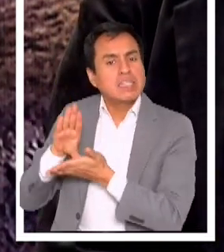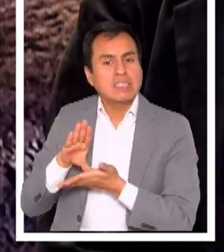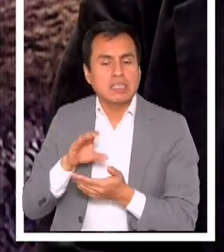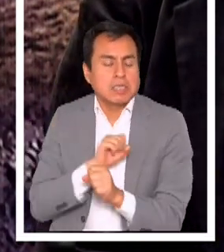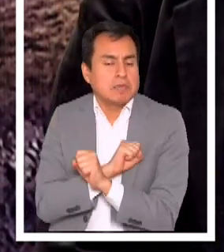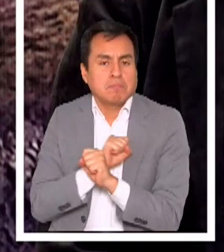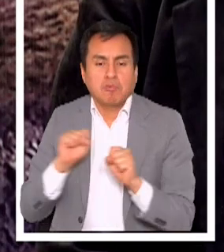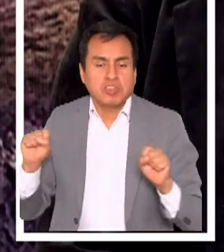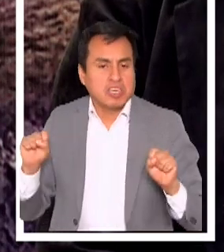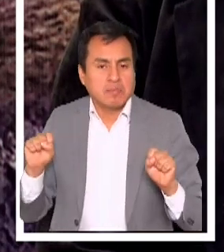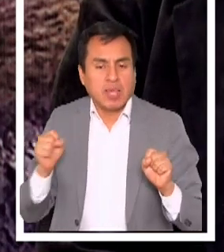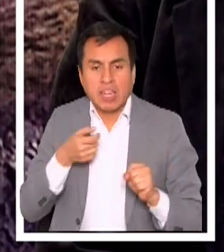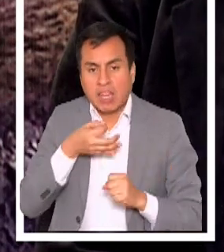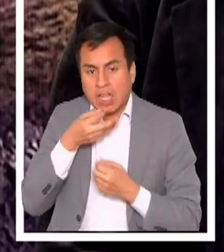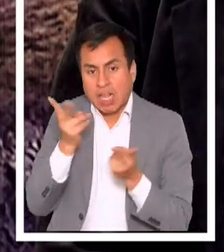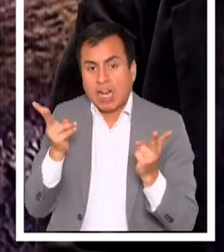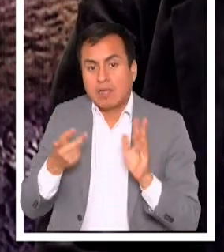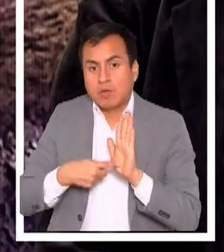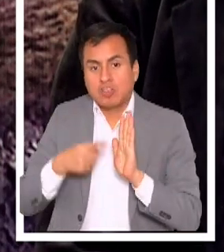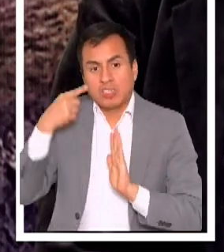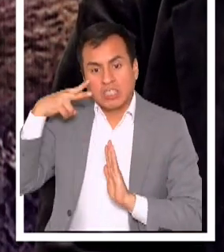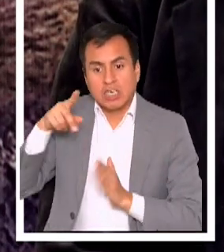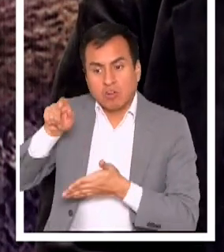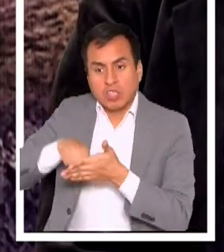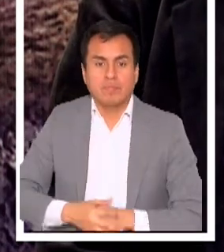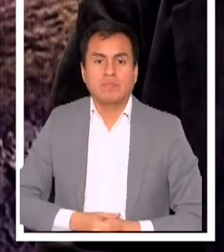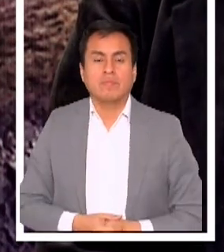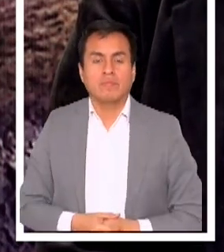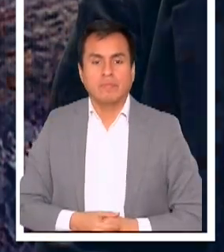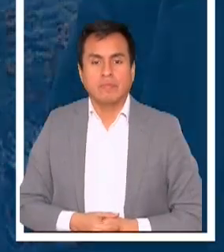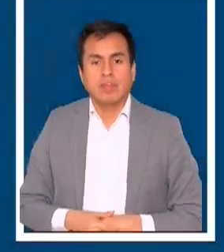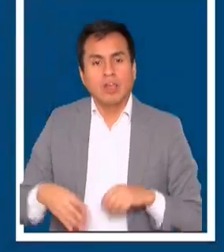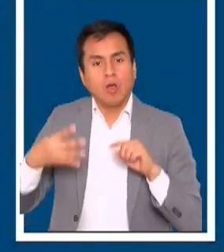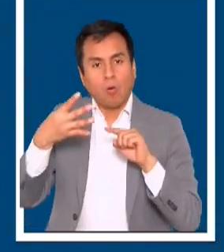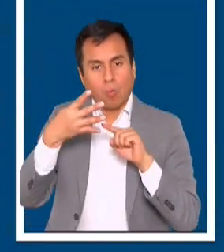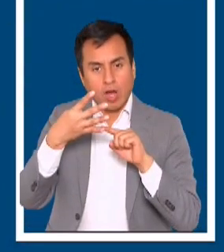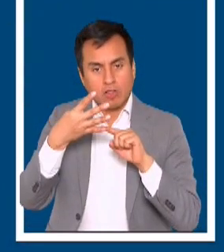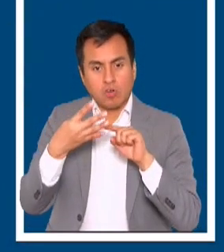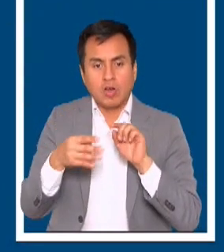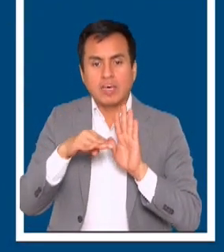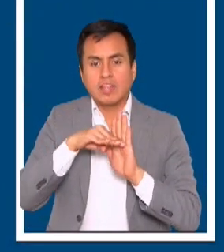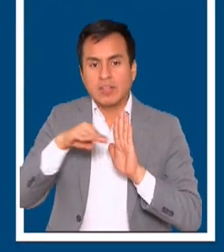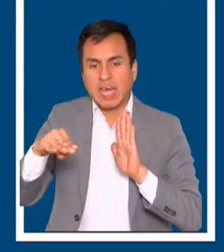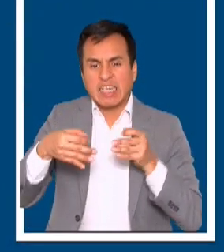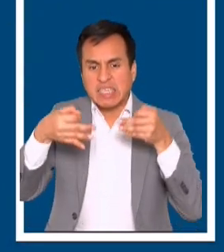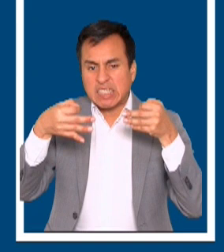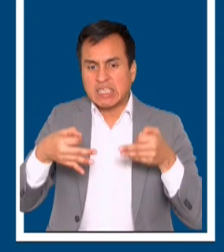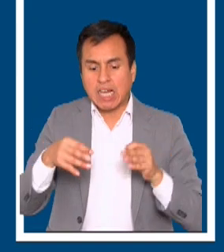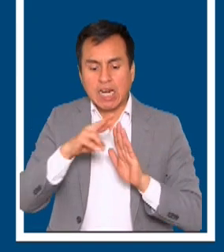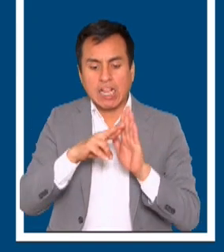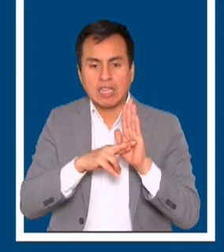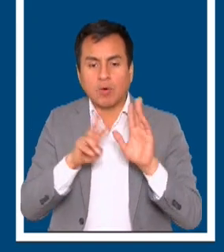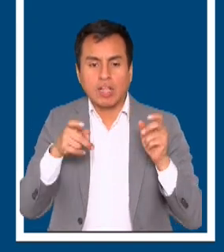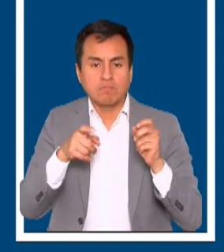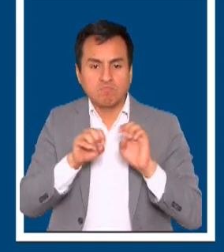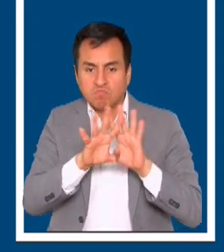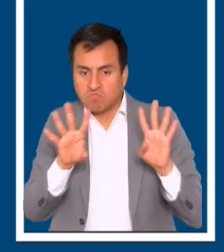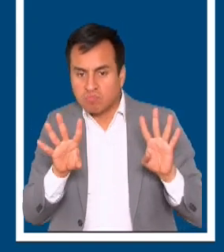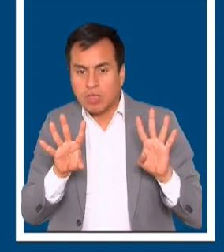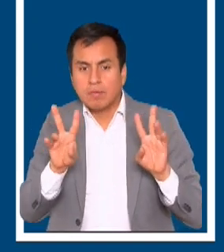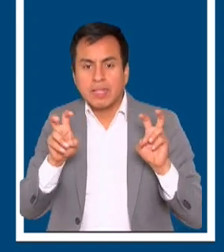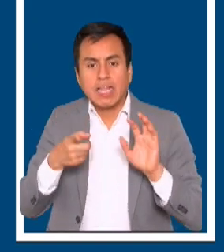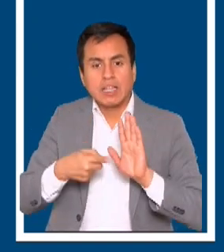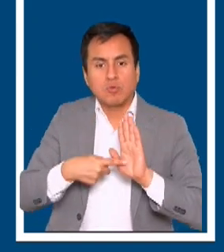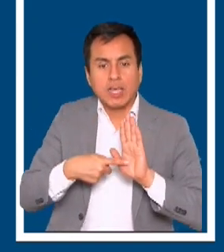imposible declarar impuestos sin tener que contratar un contador cuarto estabilidad certeza las reglas del juego en materia tributaria y